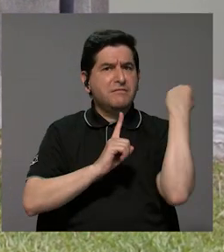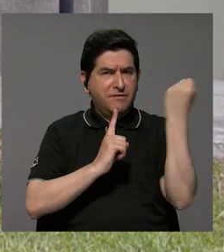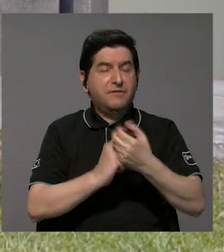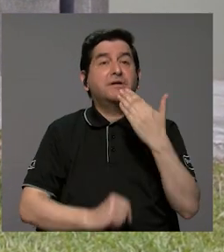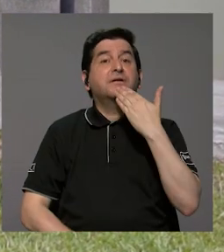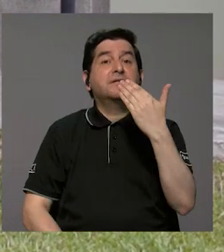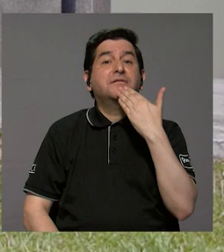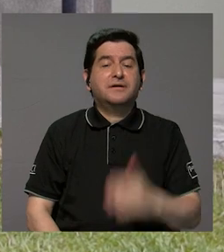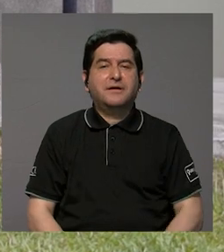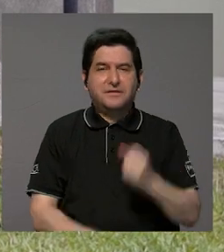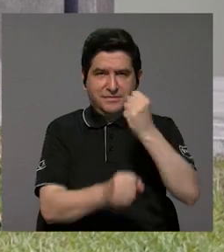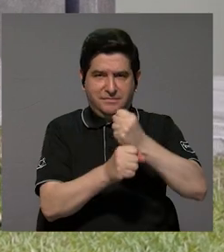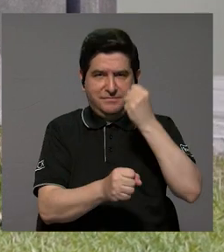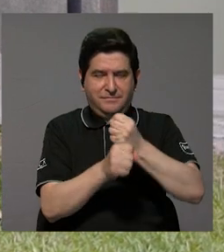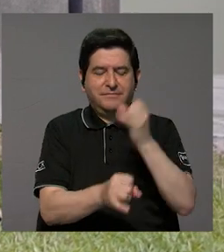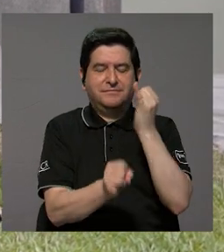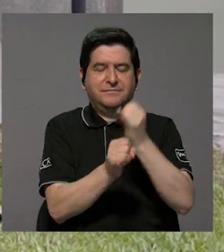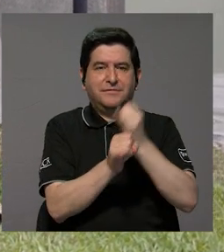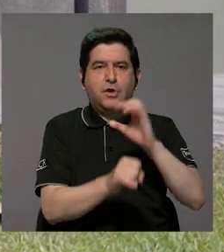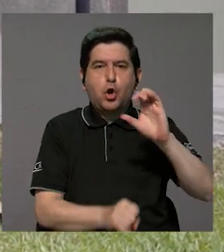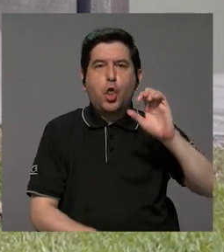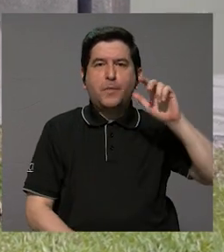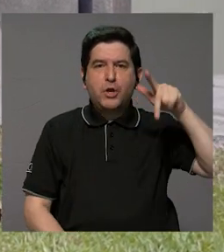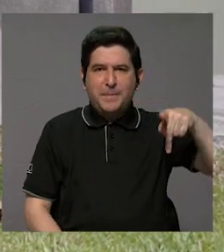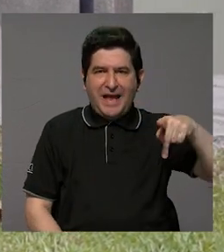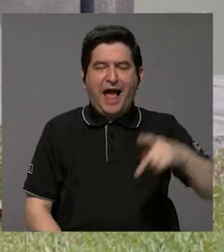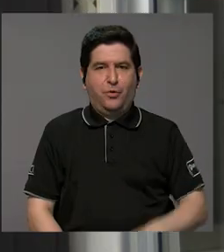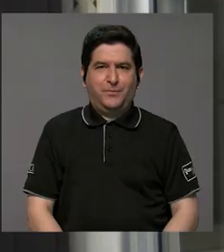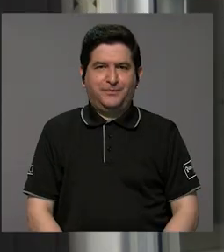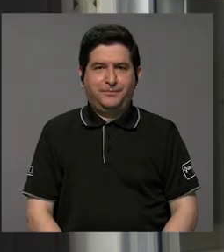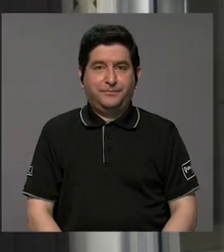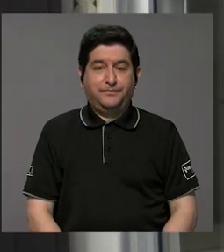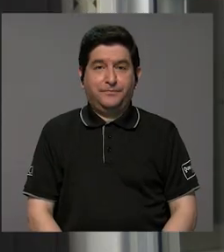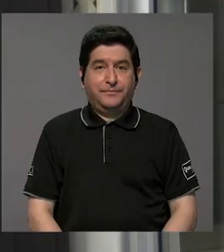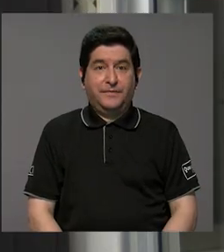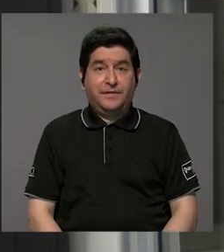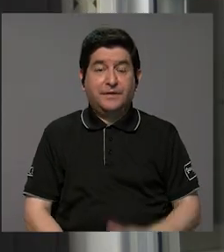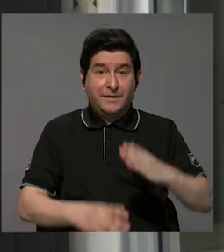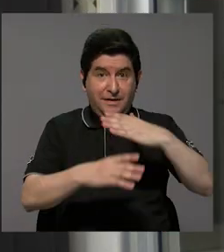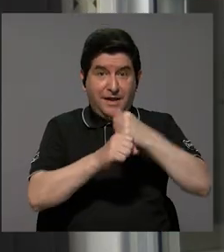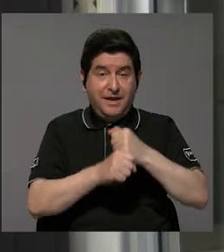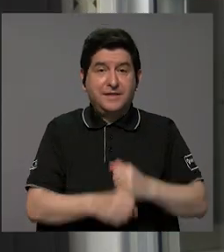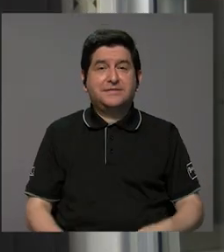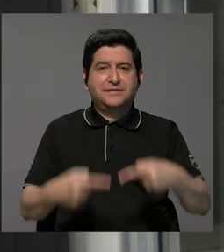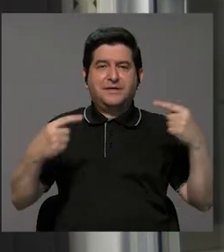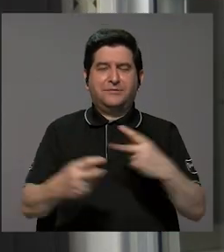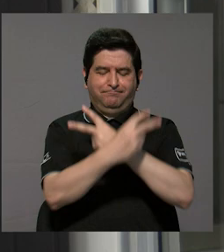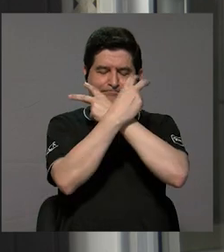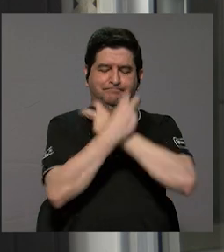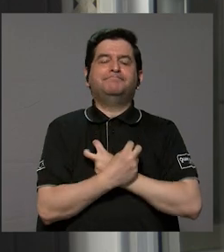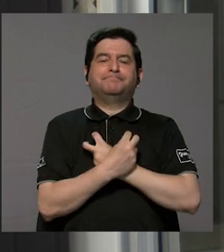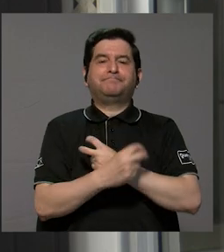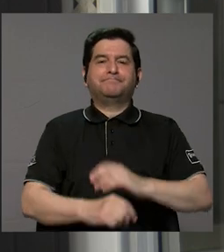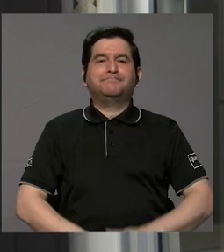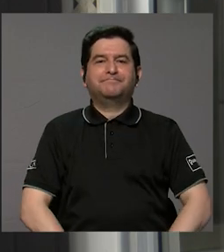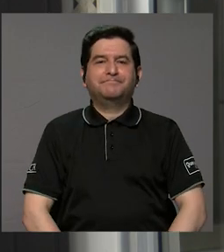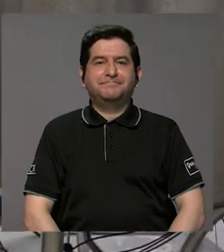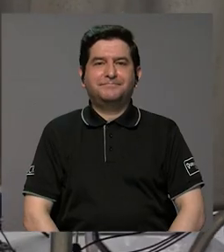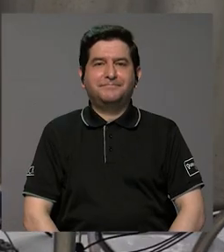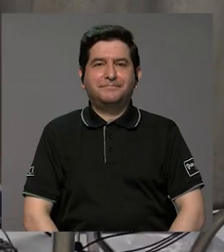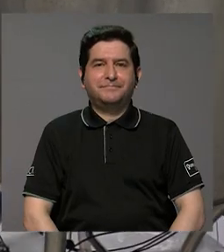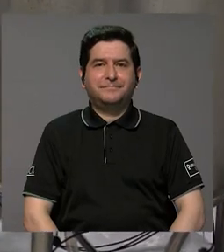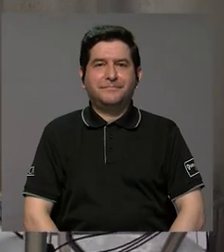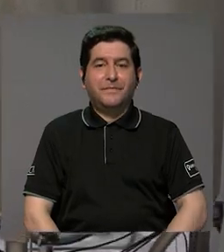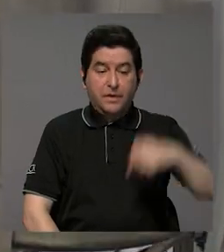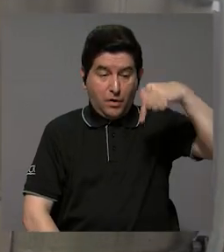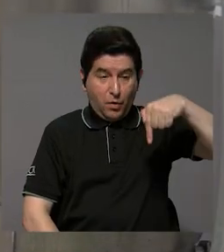diferente gracias a la labor que realiza el Instituto Clodomiro Picado. Sí, al formular este suero antiofídico.